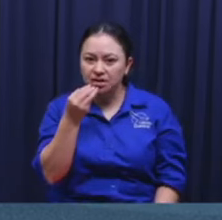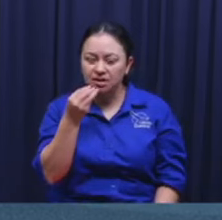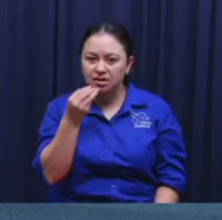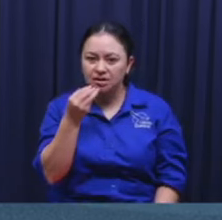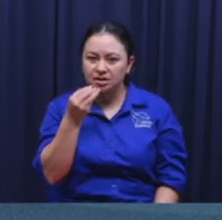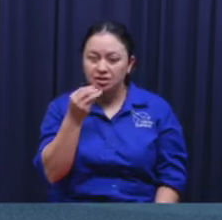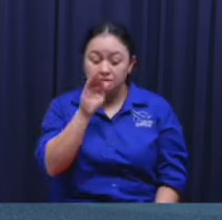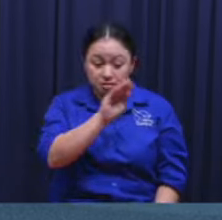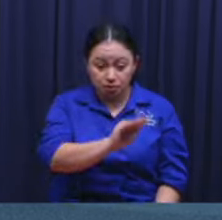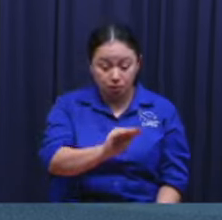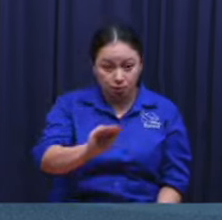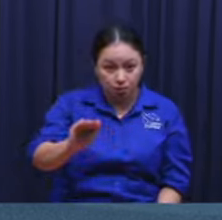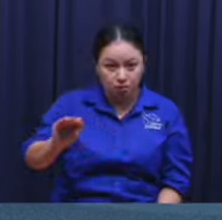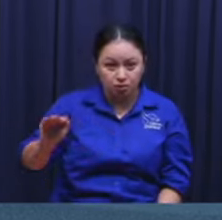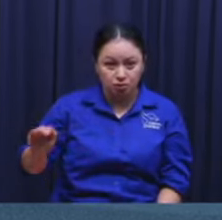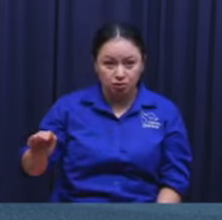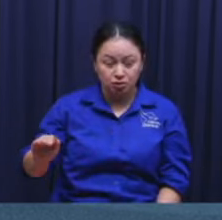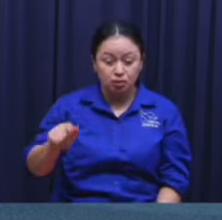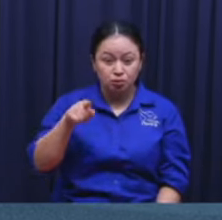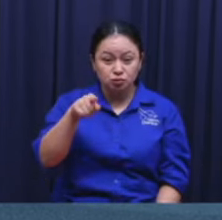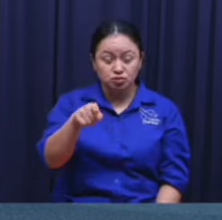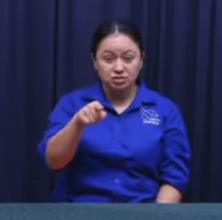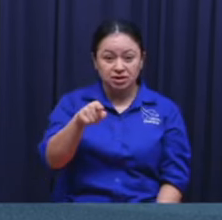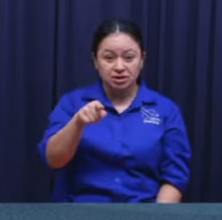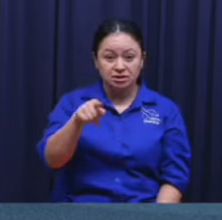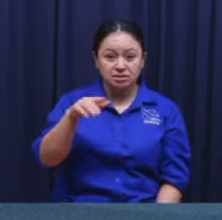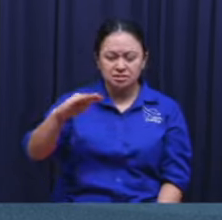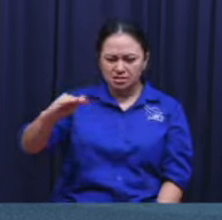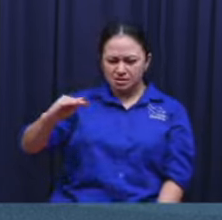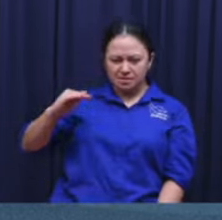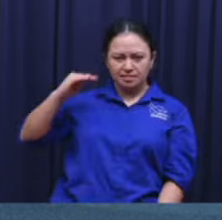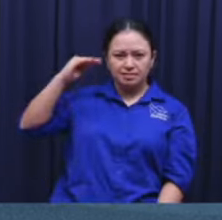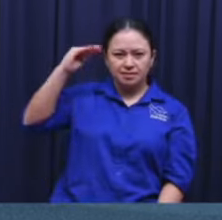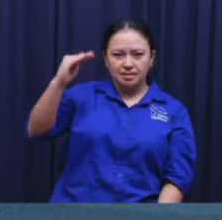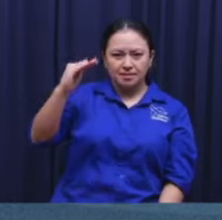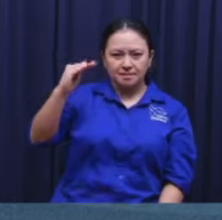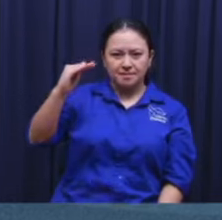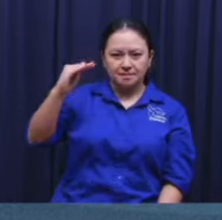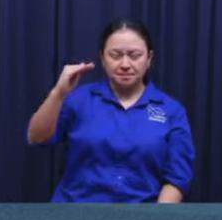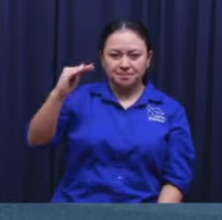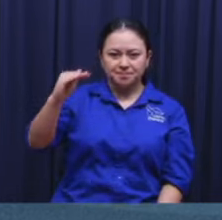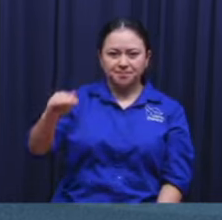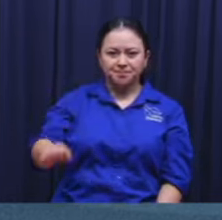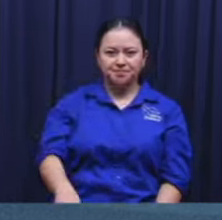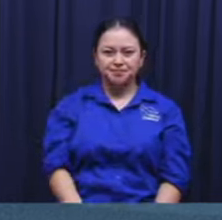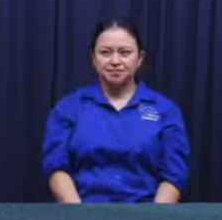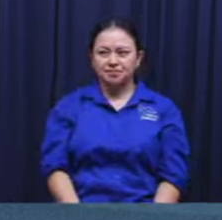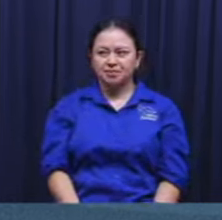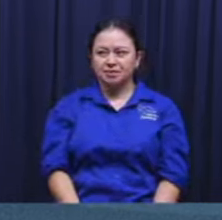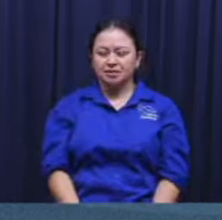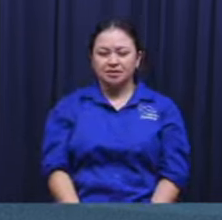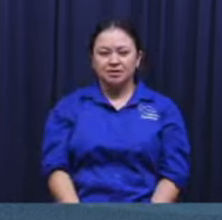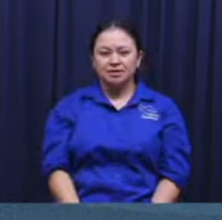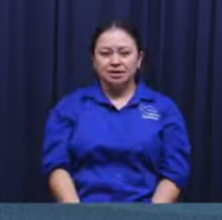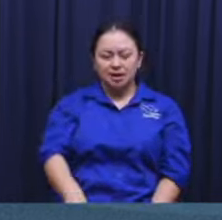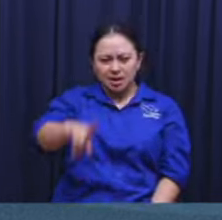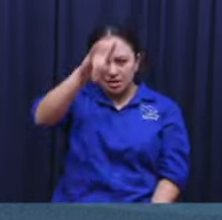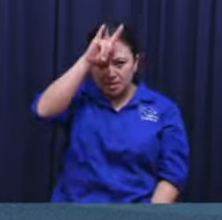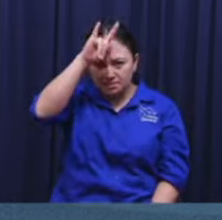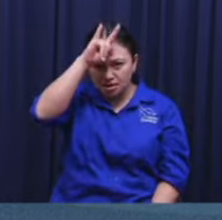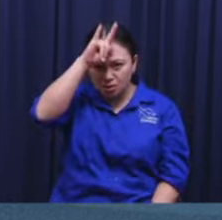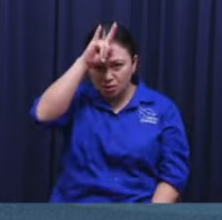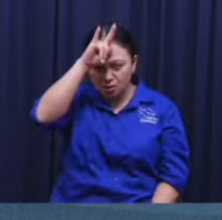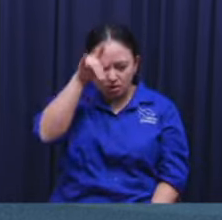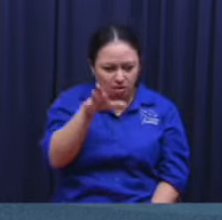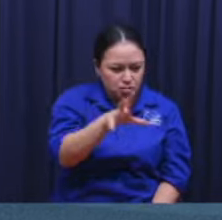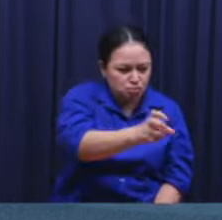Tecnones. Usted tiene que ser huidos, porque si no se lo va a almorzar el dragón. Él anda detrás de los tecnones, no puede